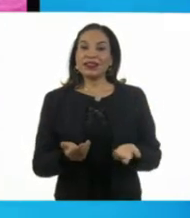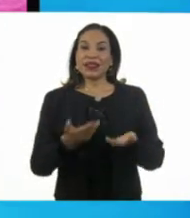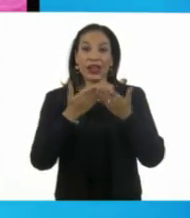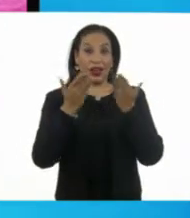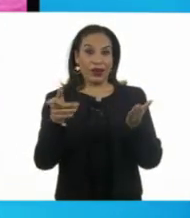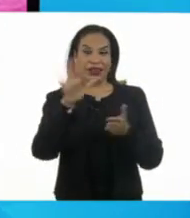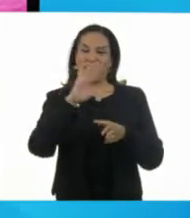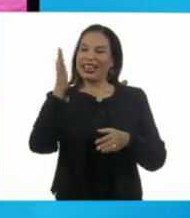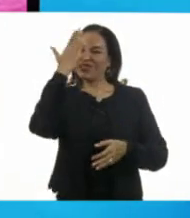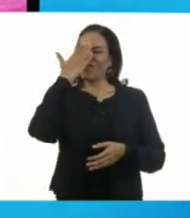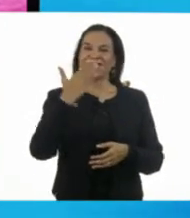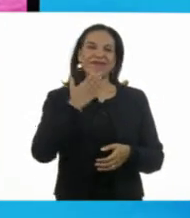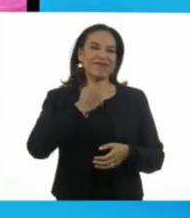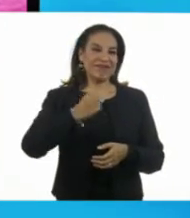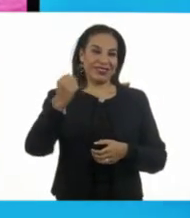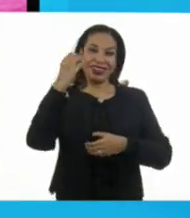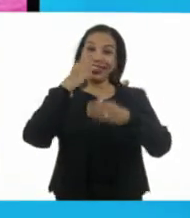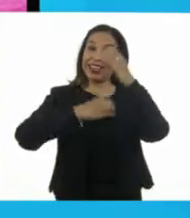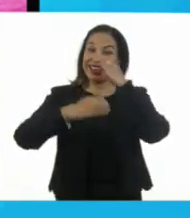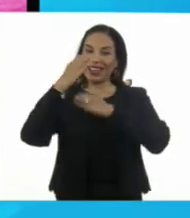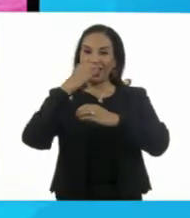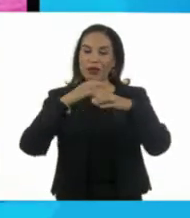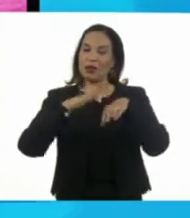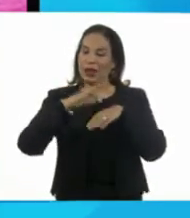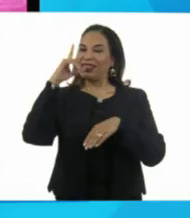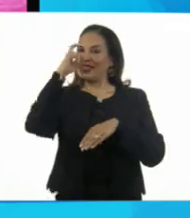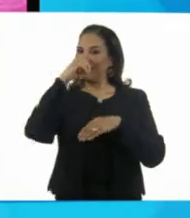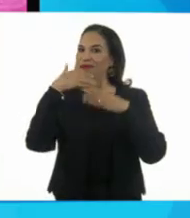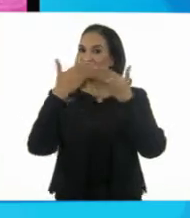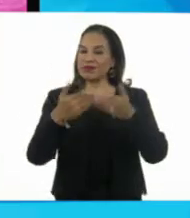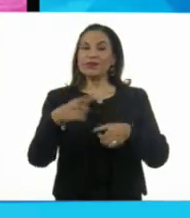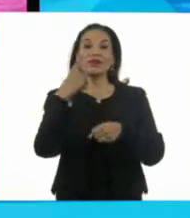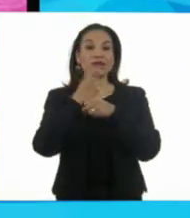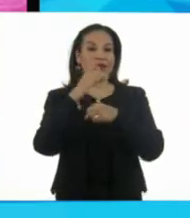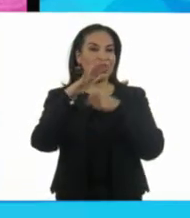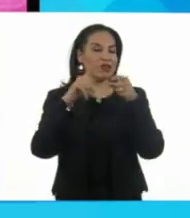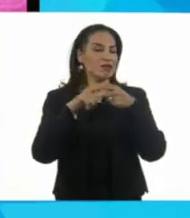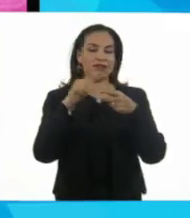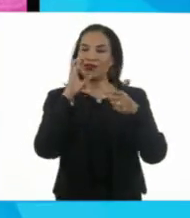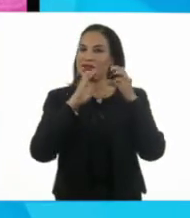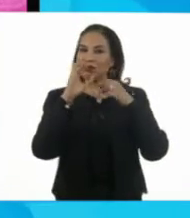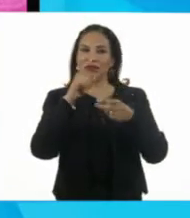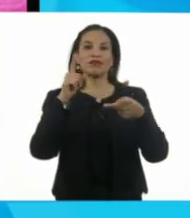Ahora que ya somos expertos en esta canción, lo vamos a hacer más difícil. El primero